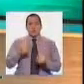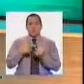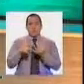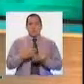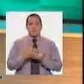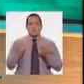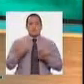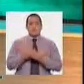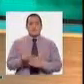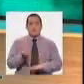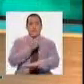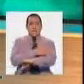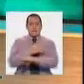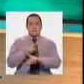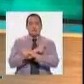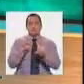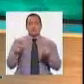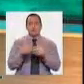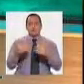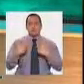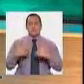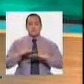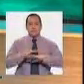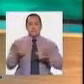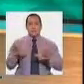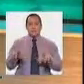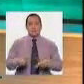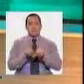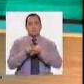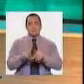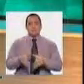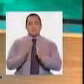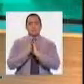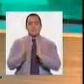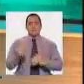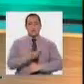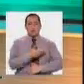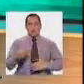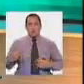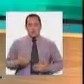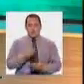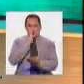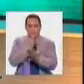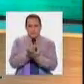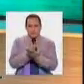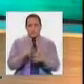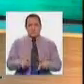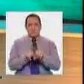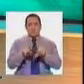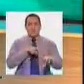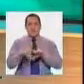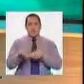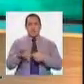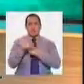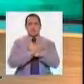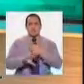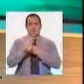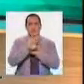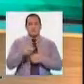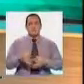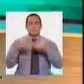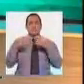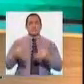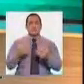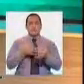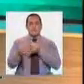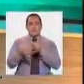que internamente no había concluido y por tanto se exigía que el Estado se ponga firme y realice una defensa competente. Es